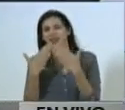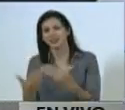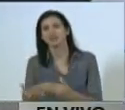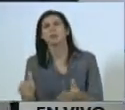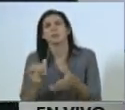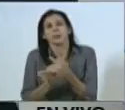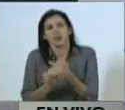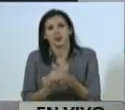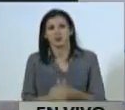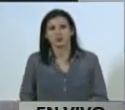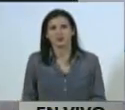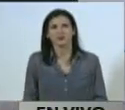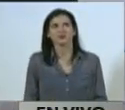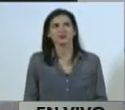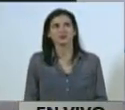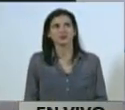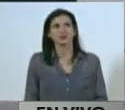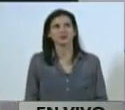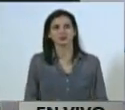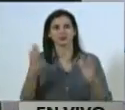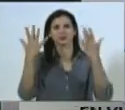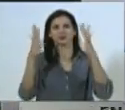friend.